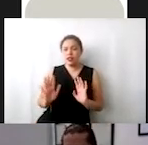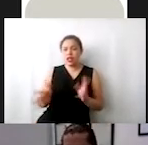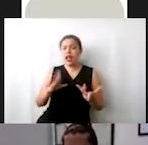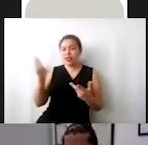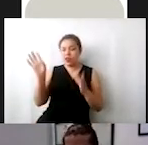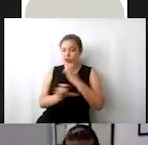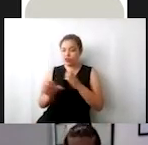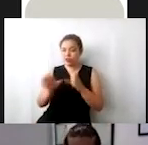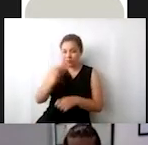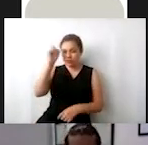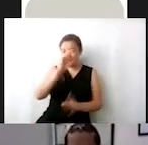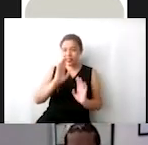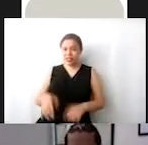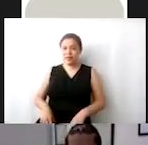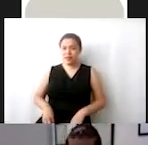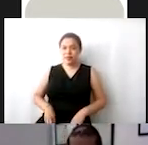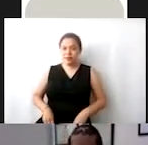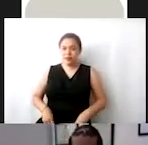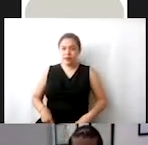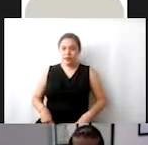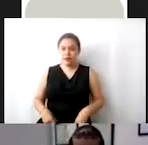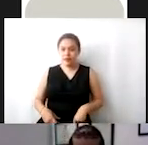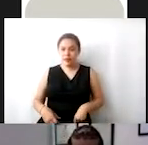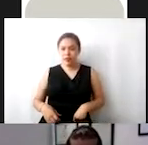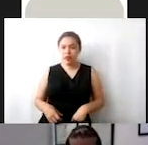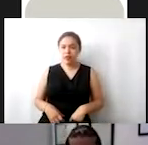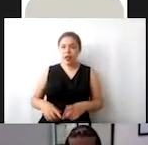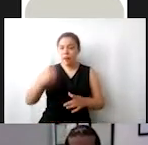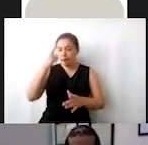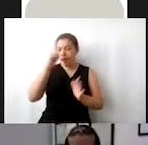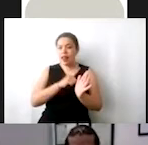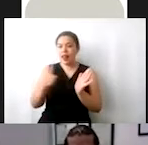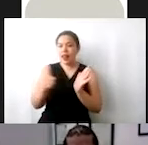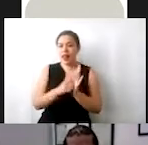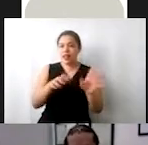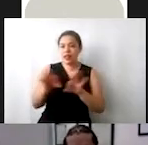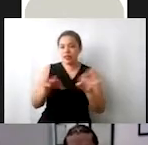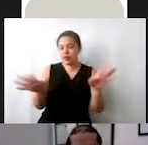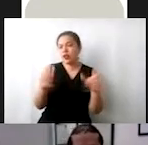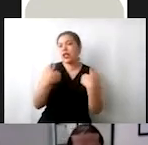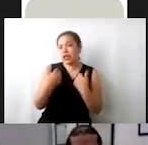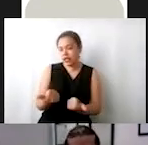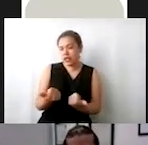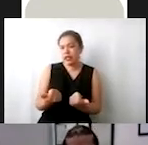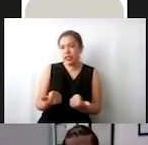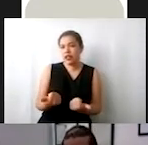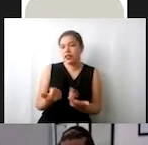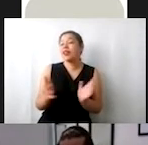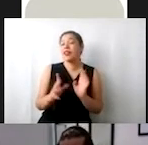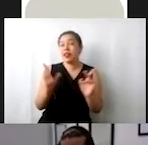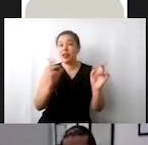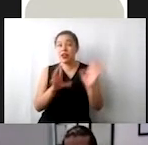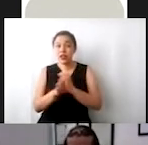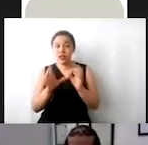complicación para entender la reforma laboral. Entonces, si entendemos esta complicación, pues hay que